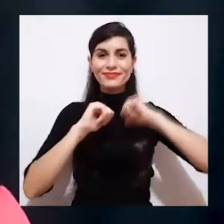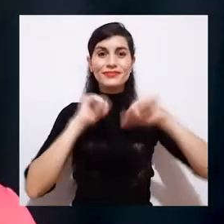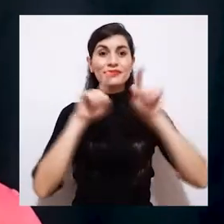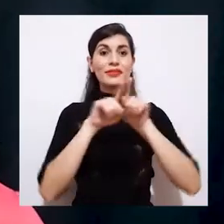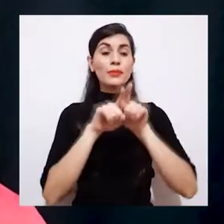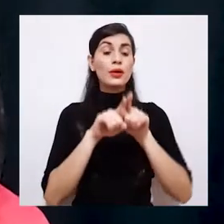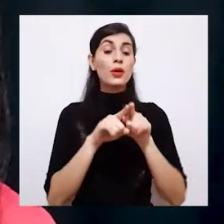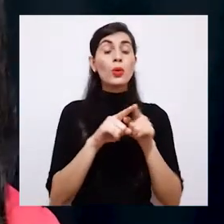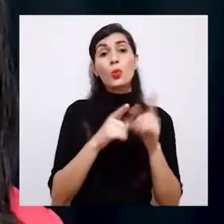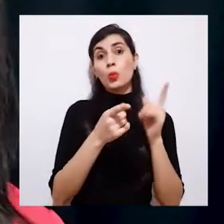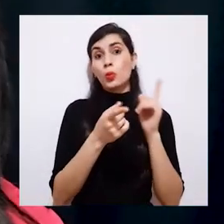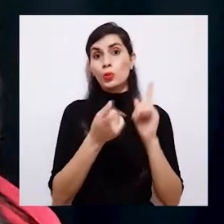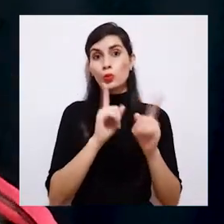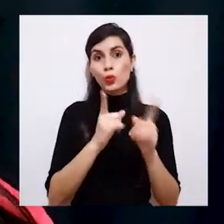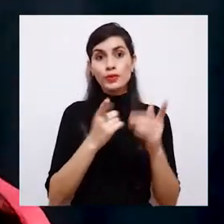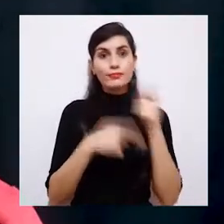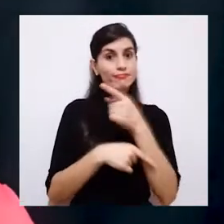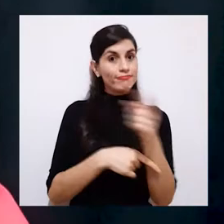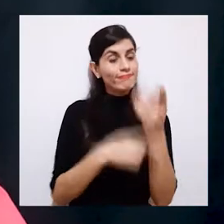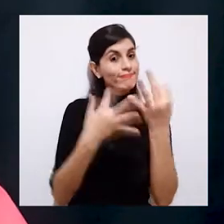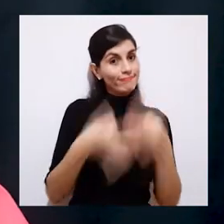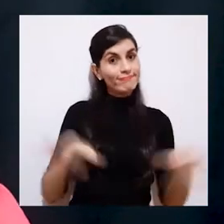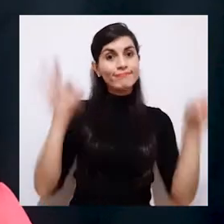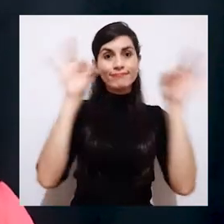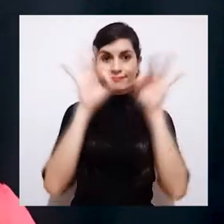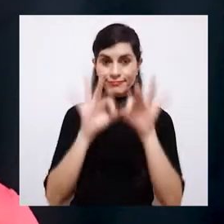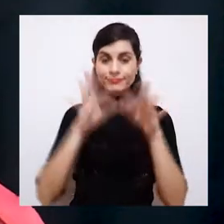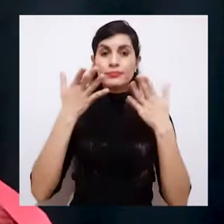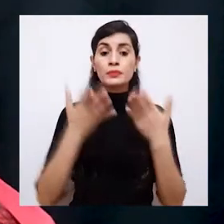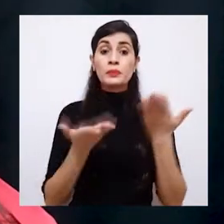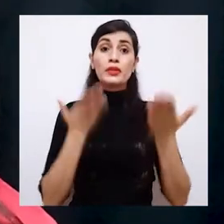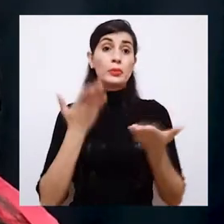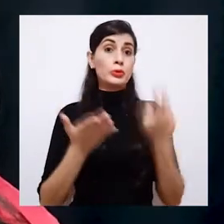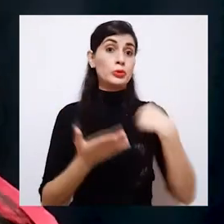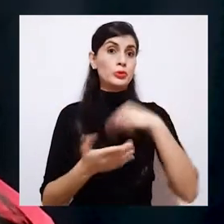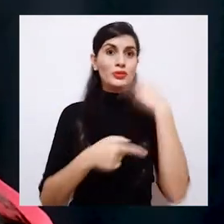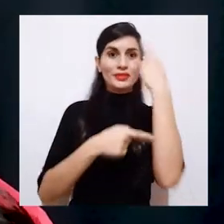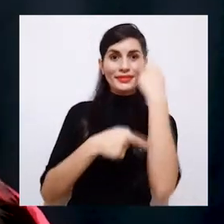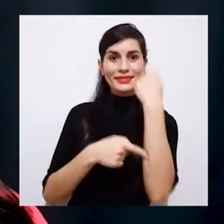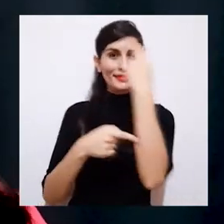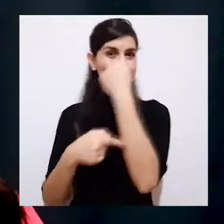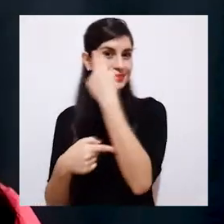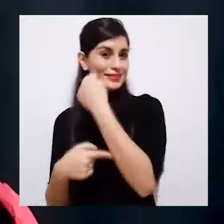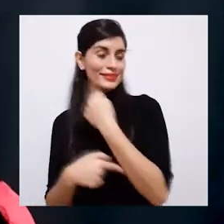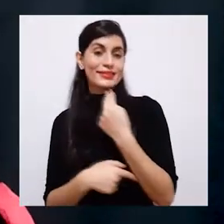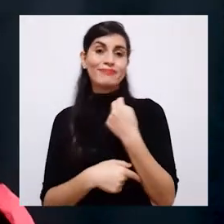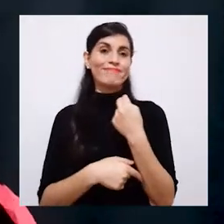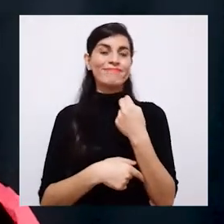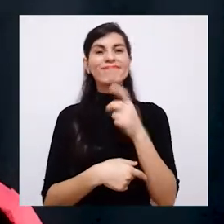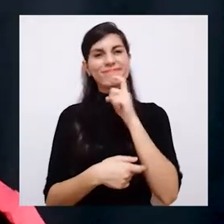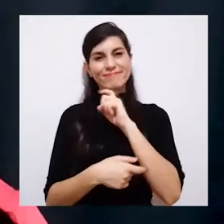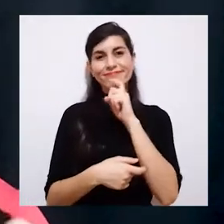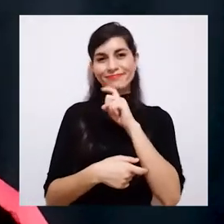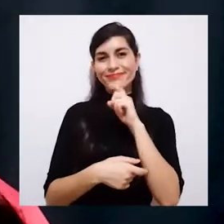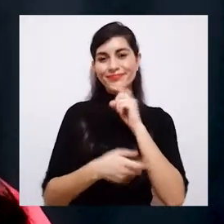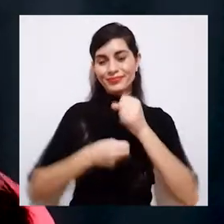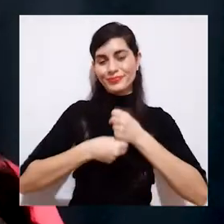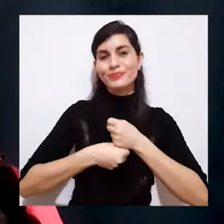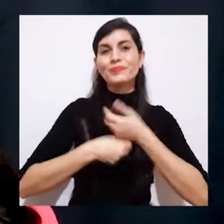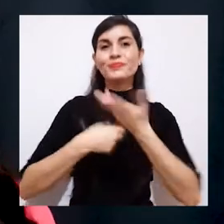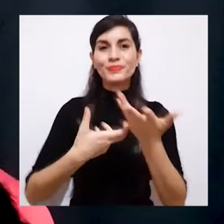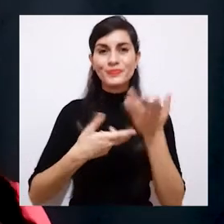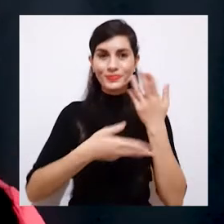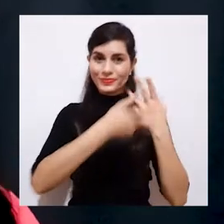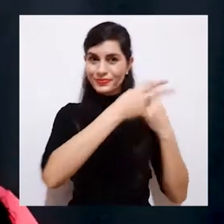es el maquillaje de efectos especiales juega un rol súper importante, que sin este tipo de maquillaje créanme que sería muy difícil de poder transmitir y de